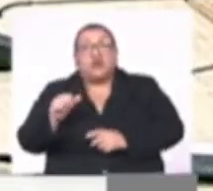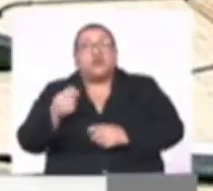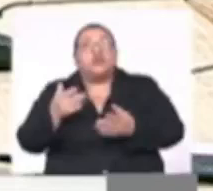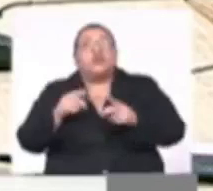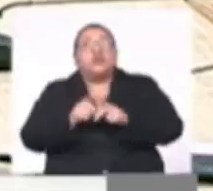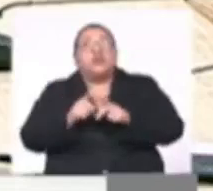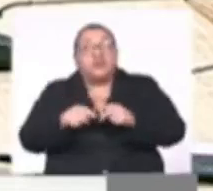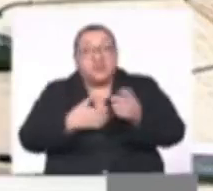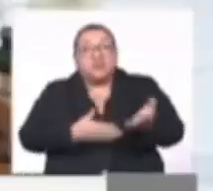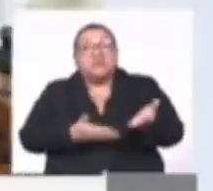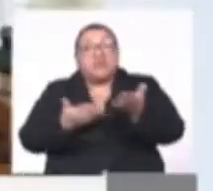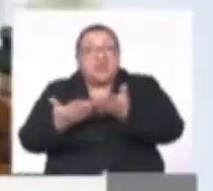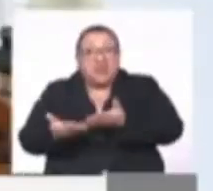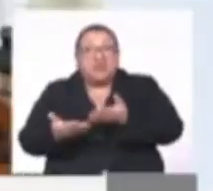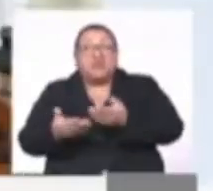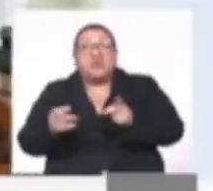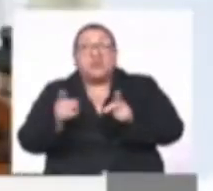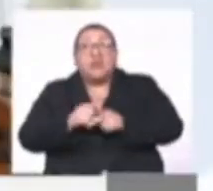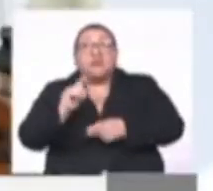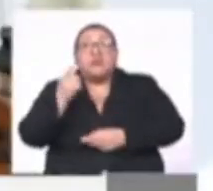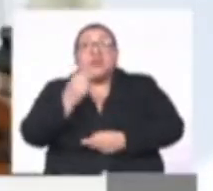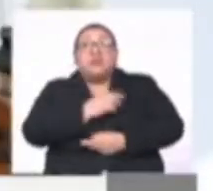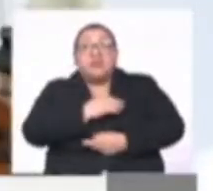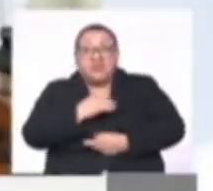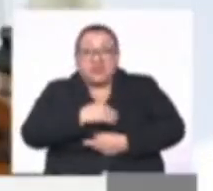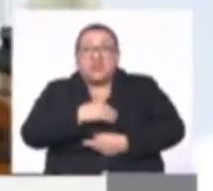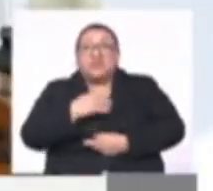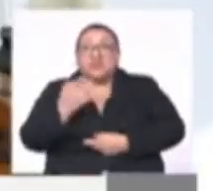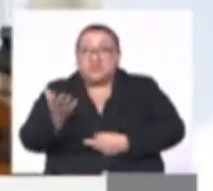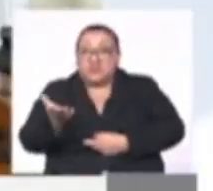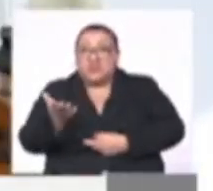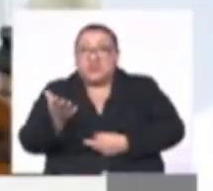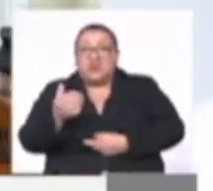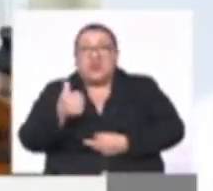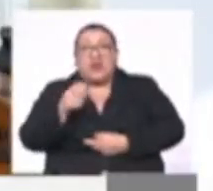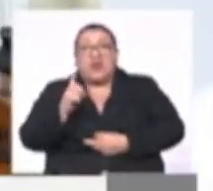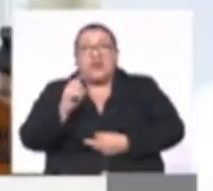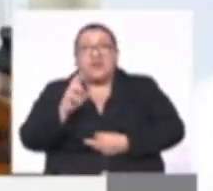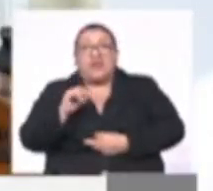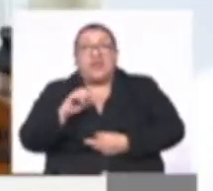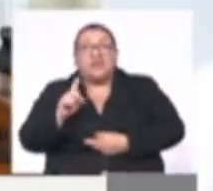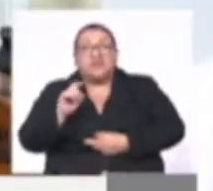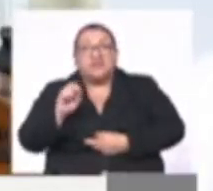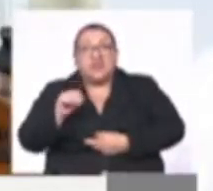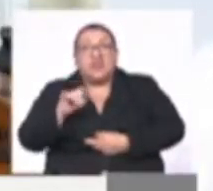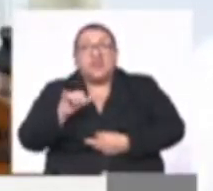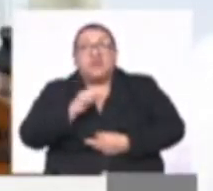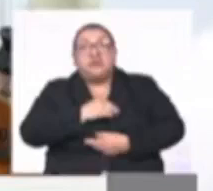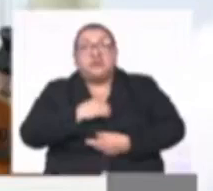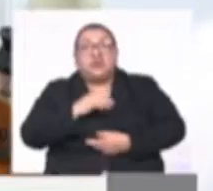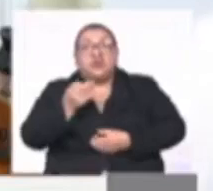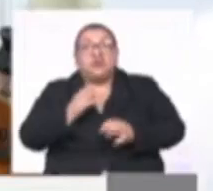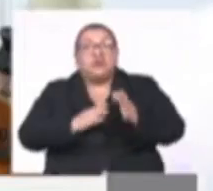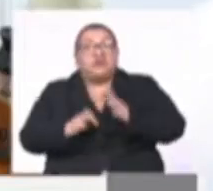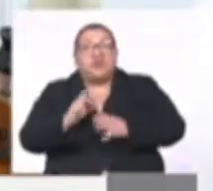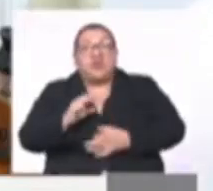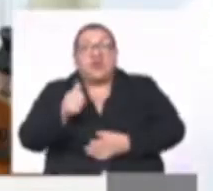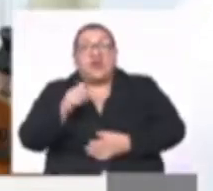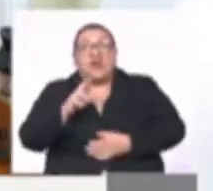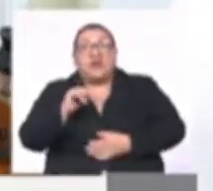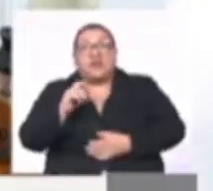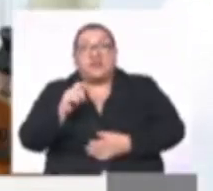además están invitados también el primer ministro, el señor Gustavo Adrián Sen, y también el ministro de Economía y Finanzas,